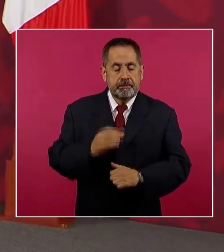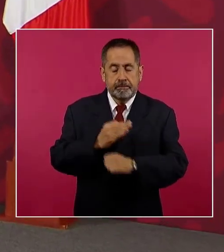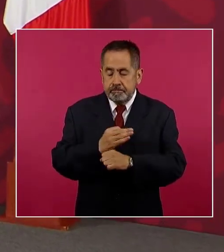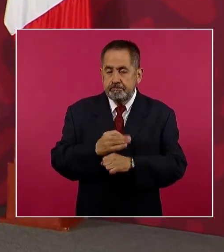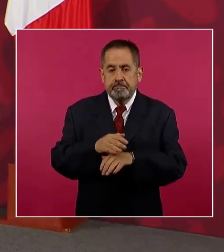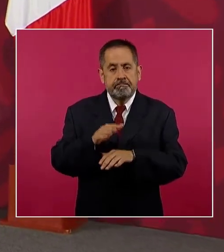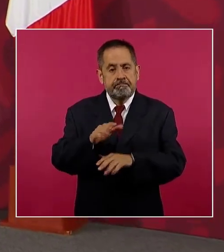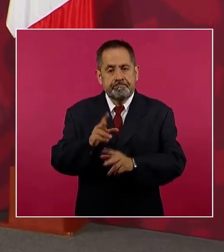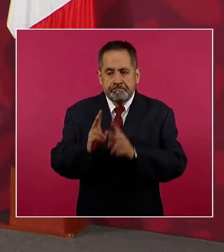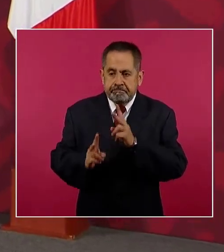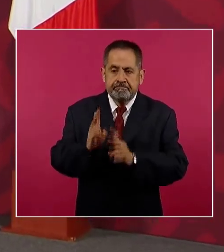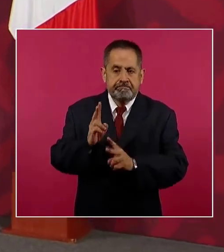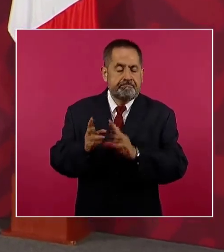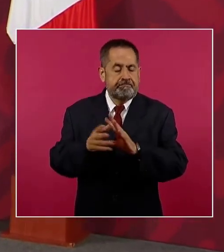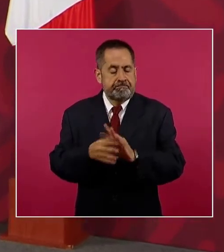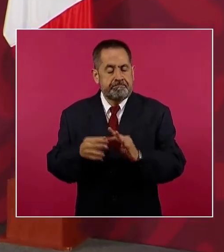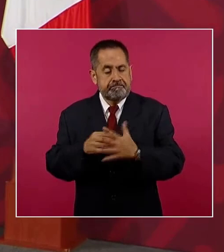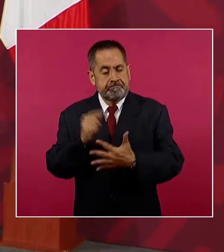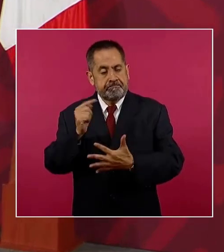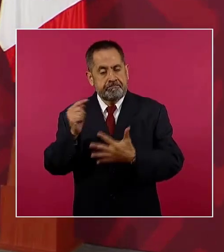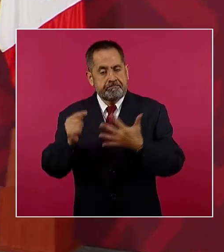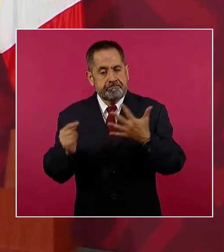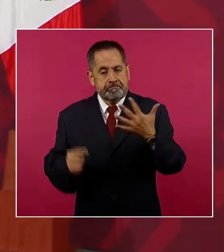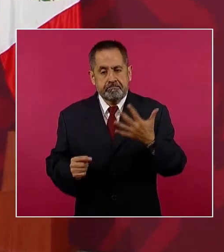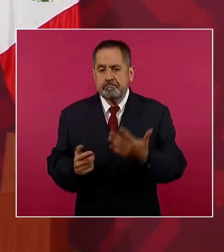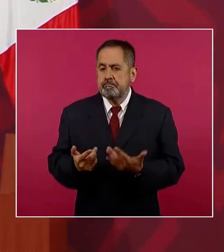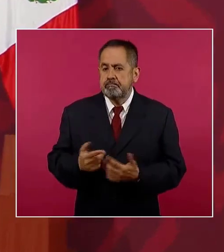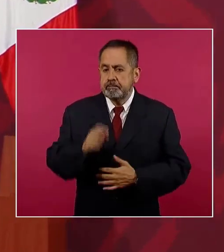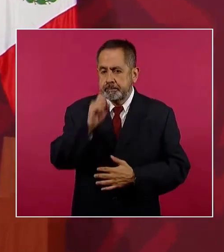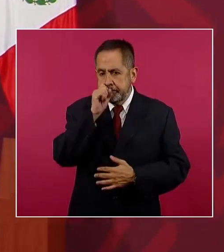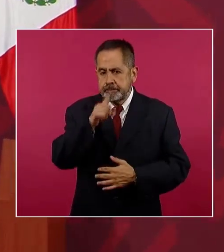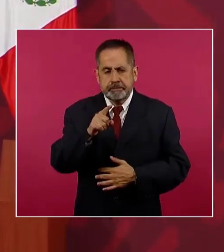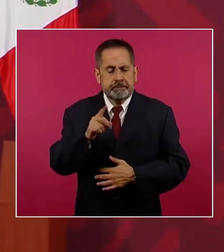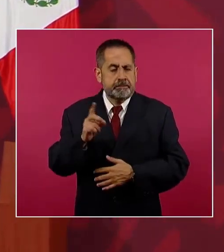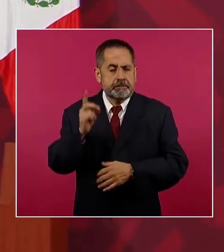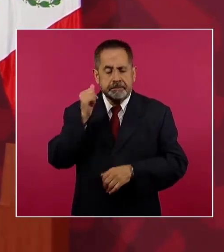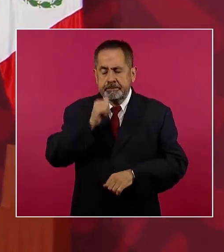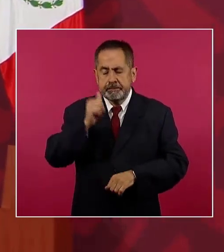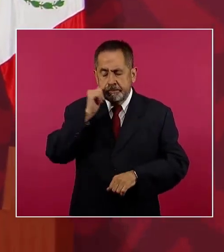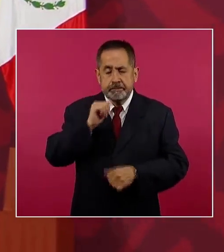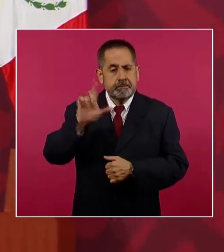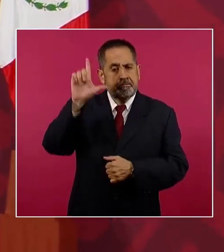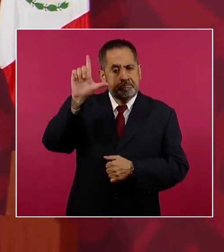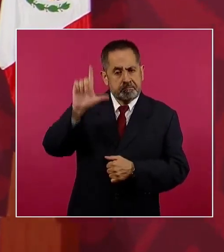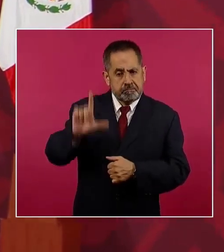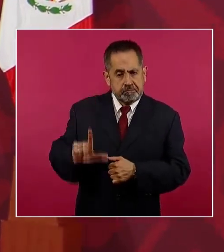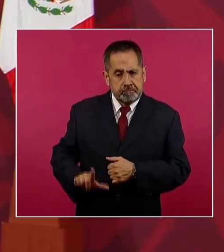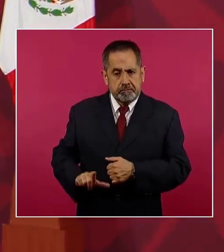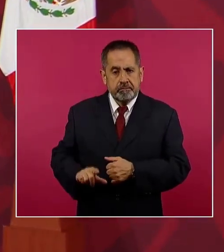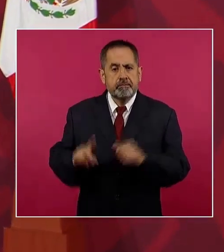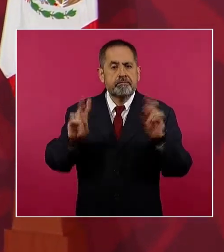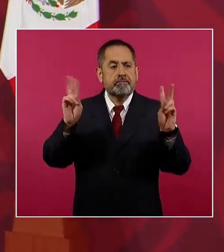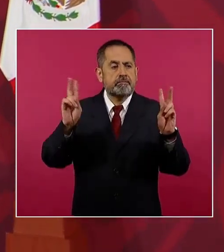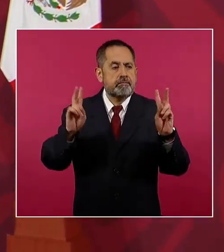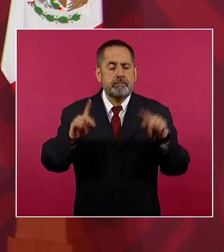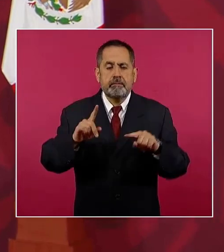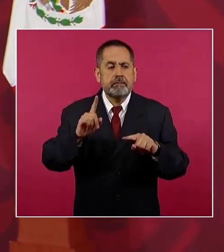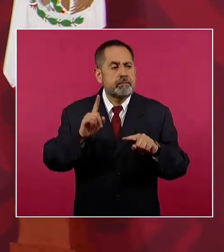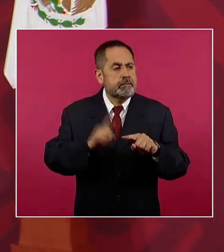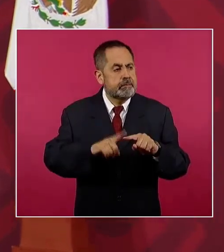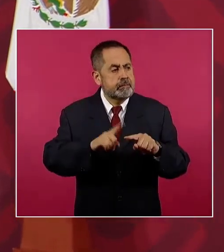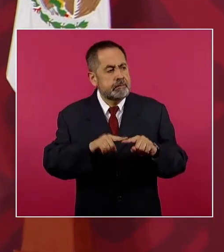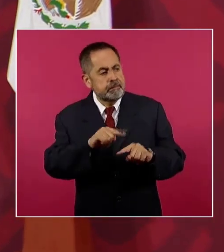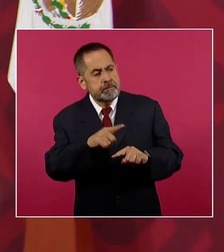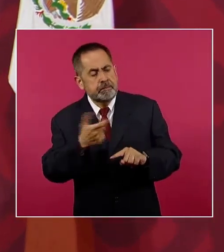y también, como lo hacemos todos los lunes, el quién es quién en los precios